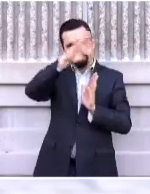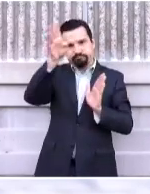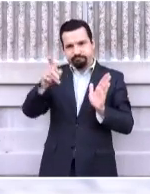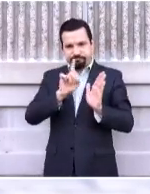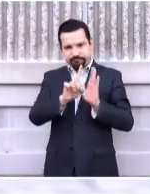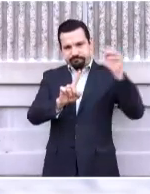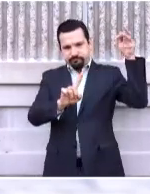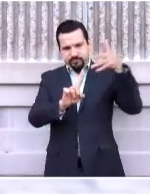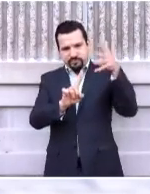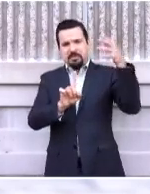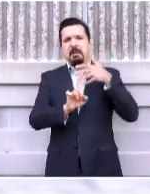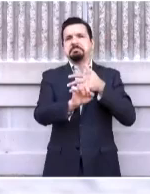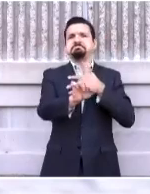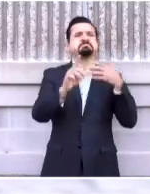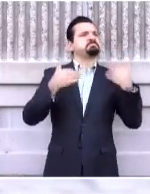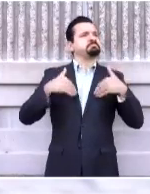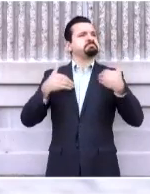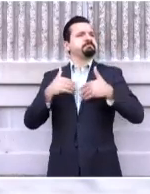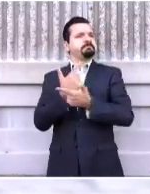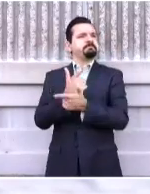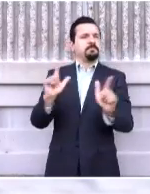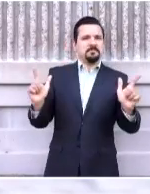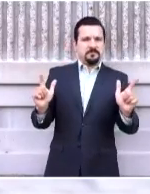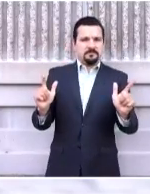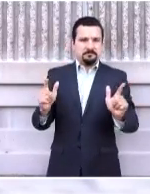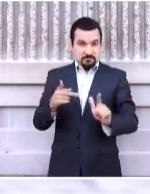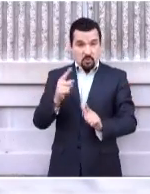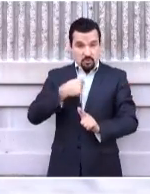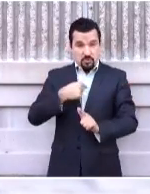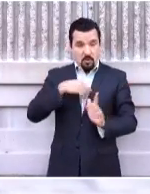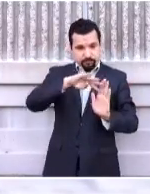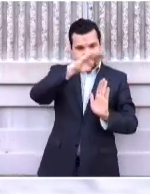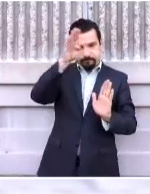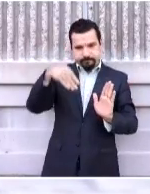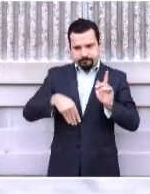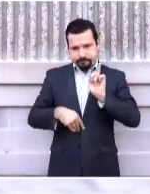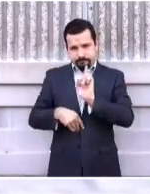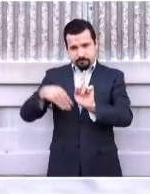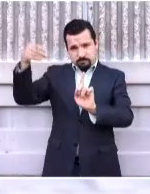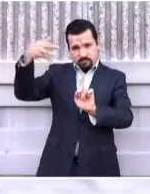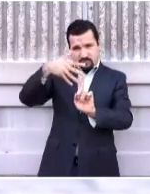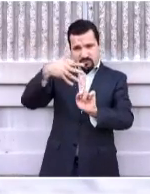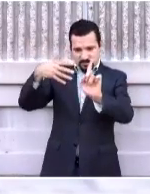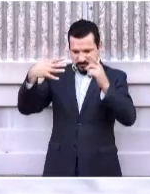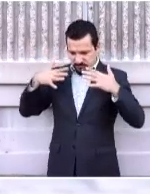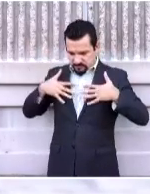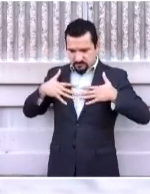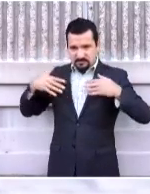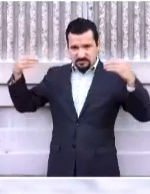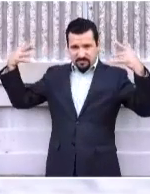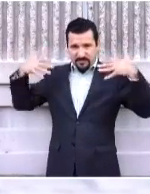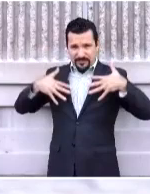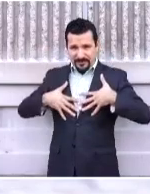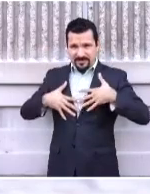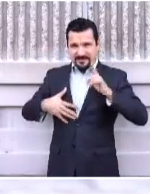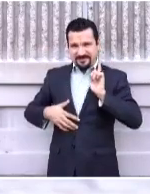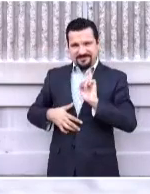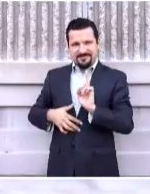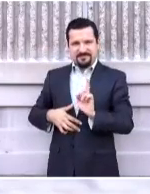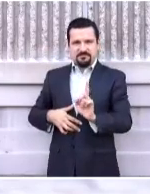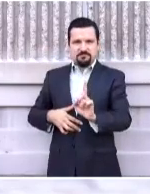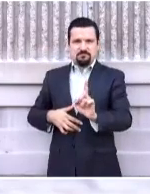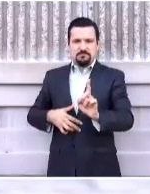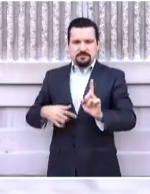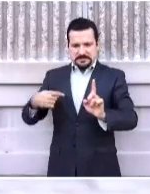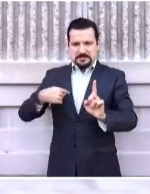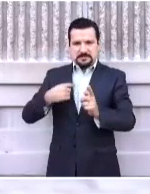Si yo paso por un túnel sanitizante y mi ropa, voy a aceptar que